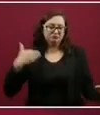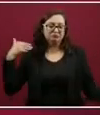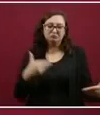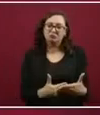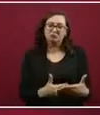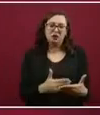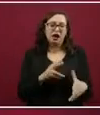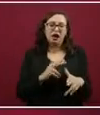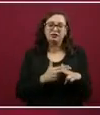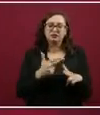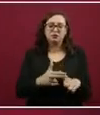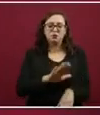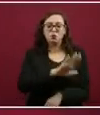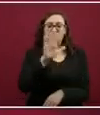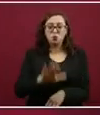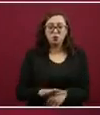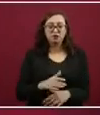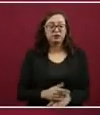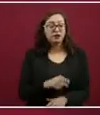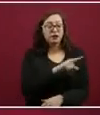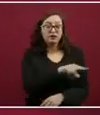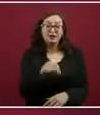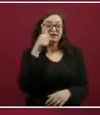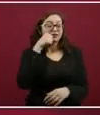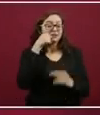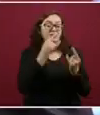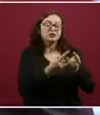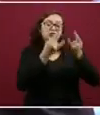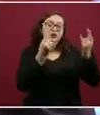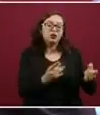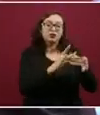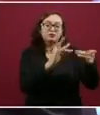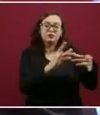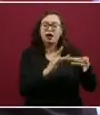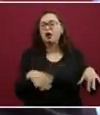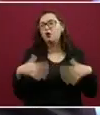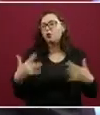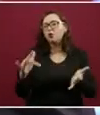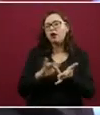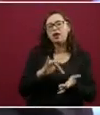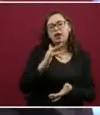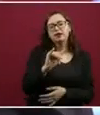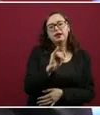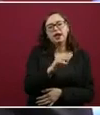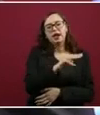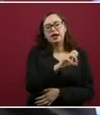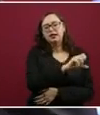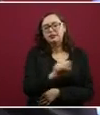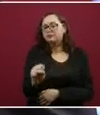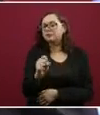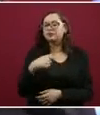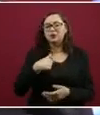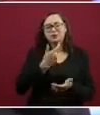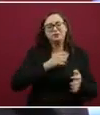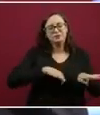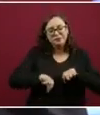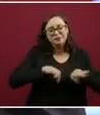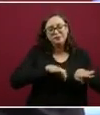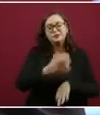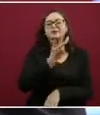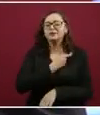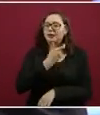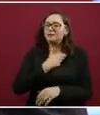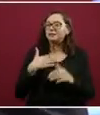contaba que fue justamente gracias al IMSS que pudo rentar una casa en la Unidad de Independencia, que fue gracias al